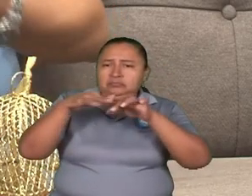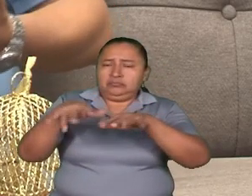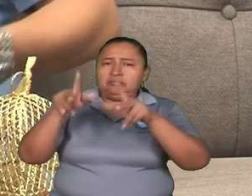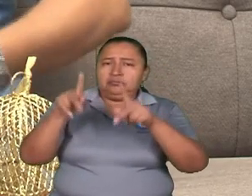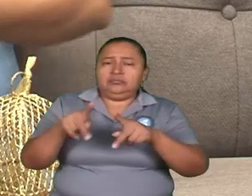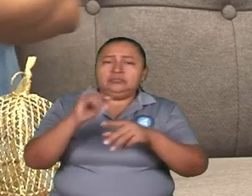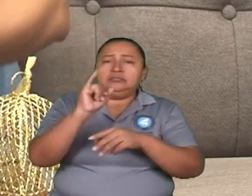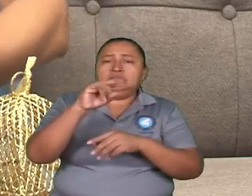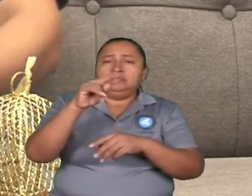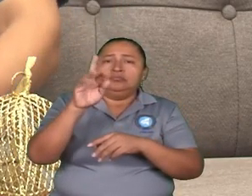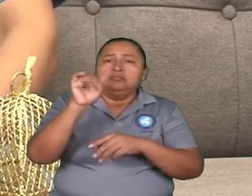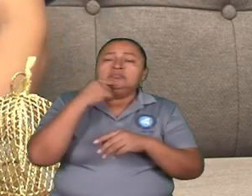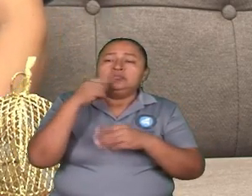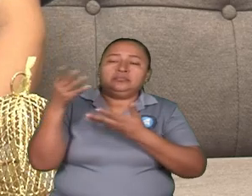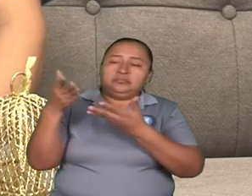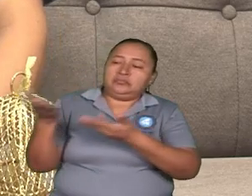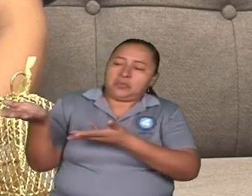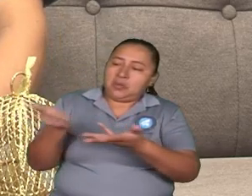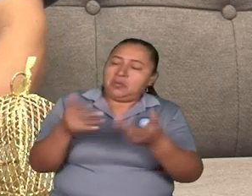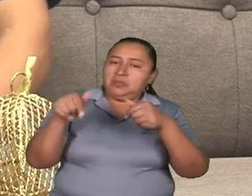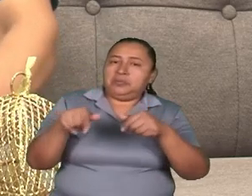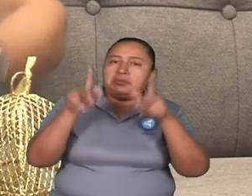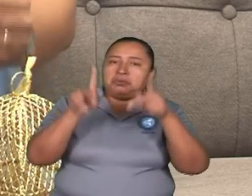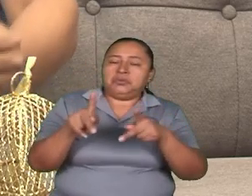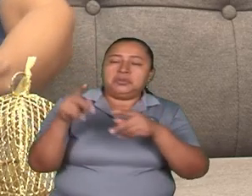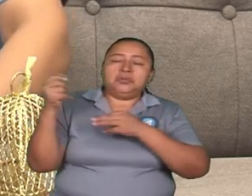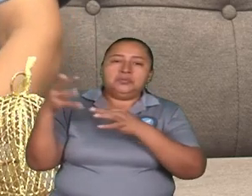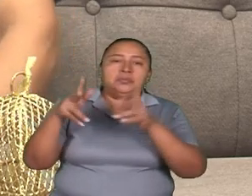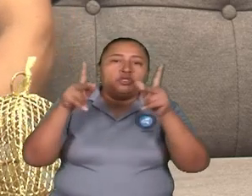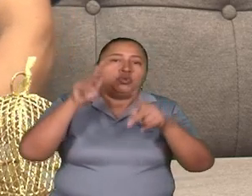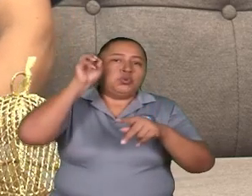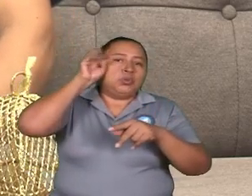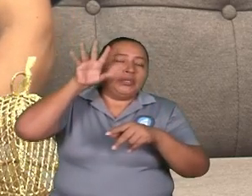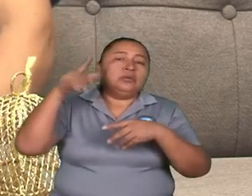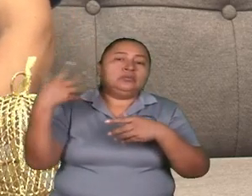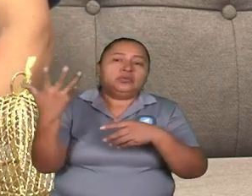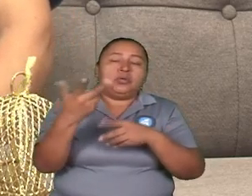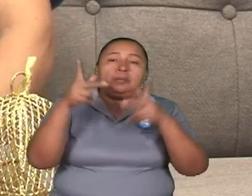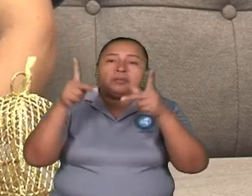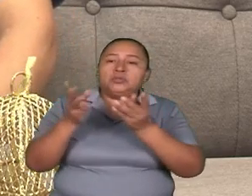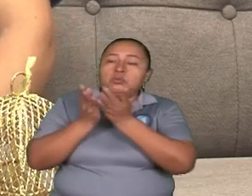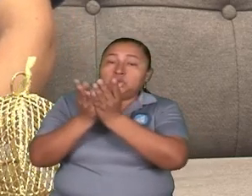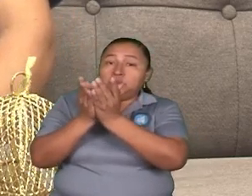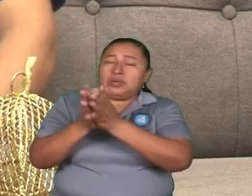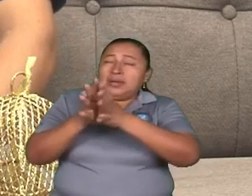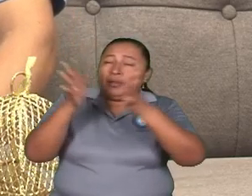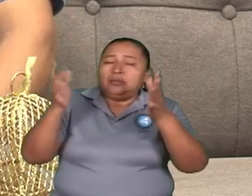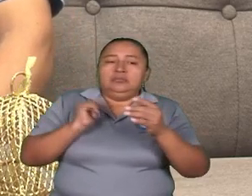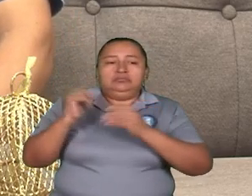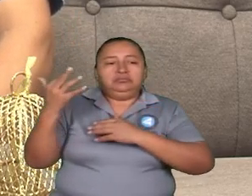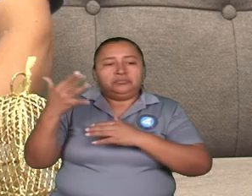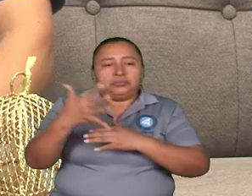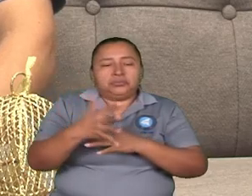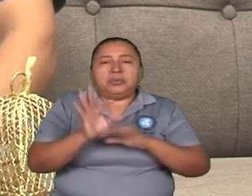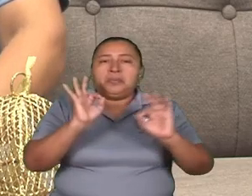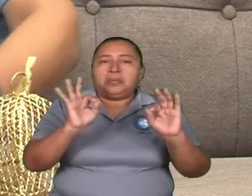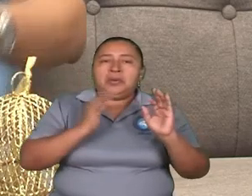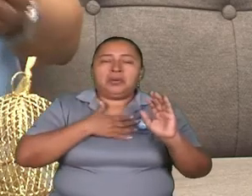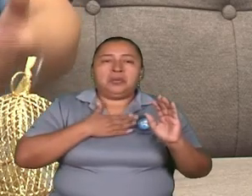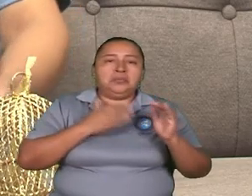un congreso de cruceros donde estuvo también presente la representación de Nicaragua para que los cruceros sigan